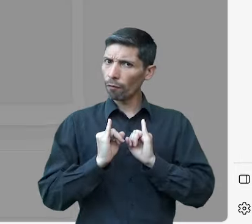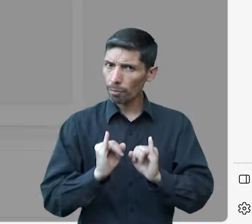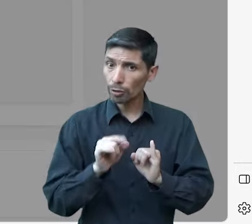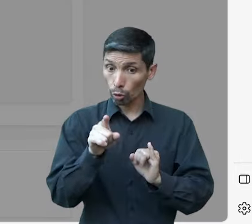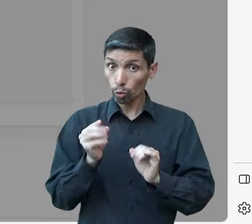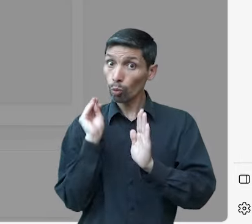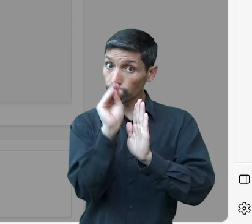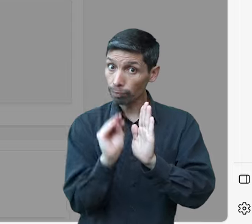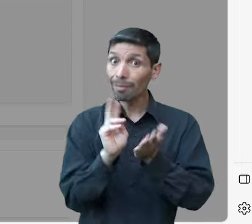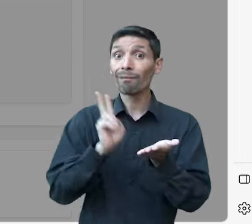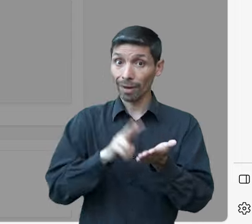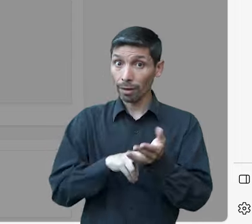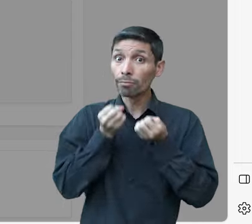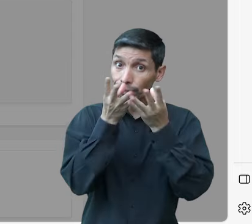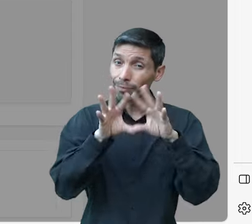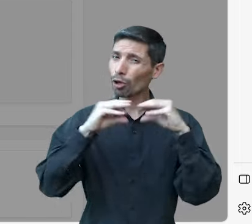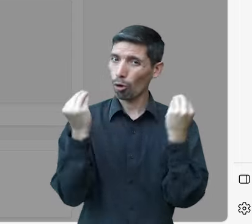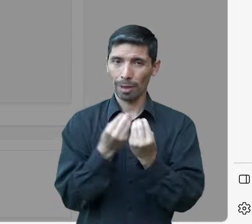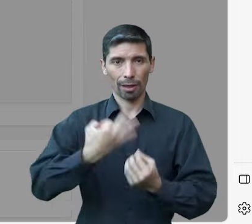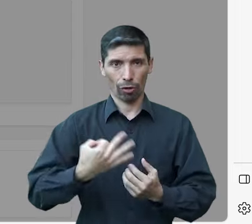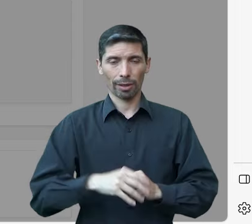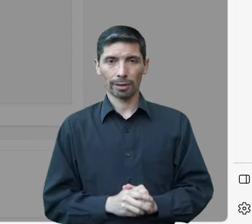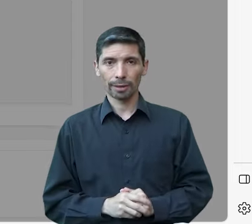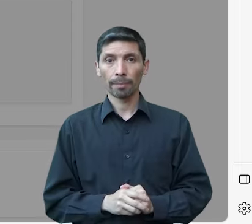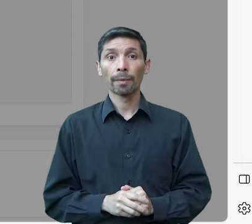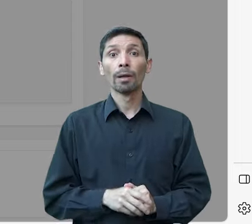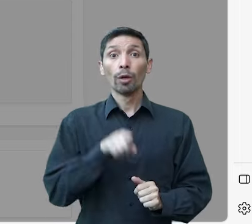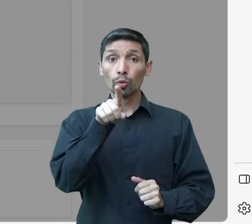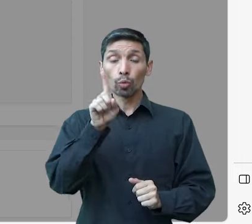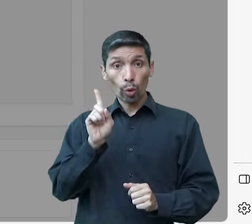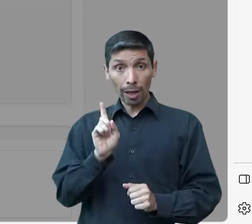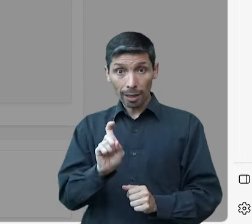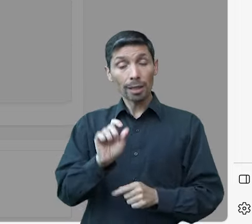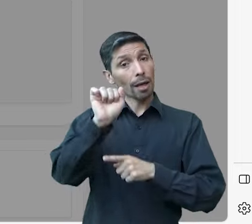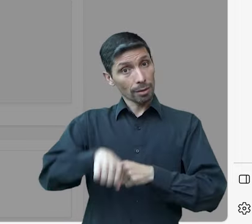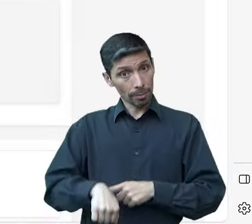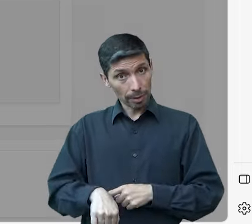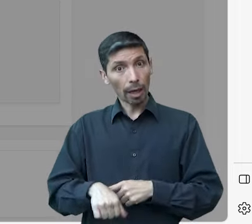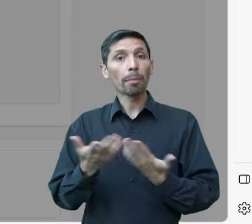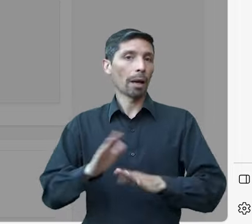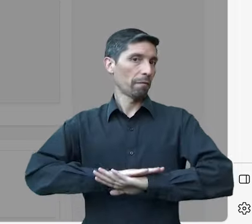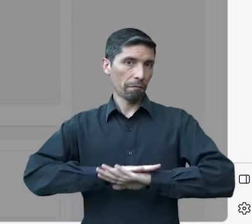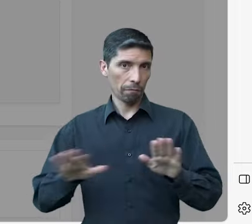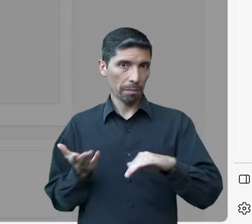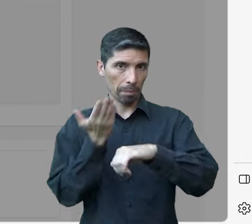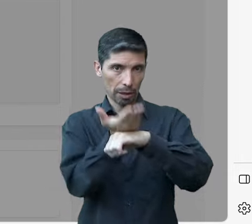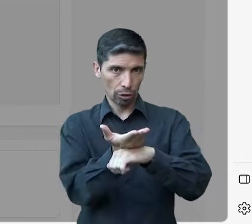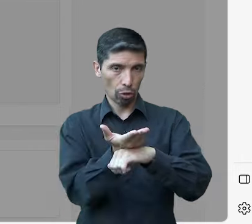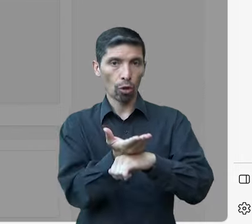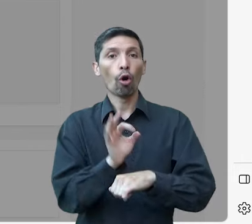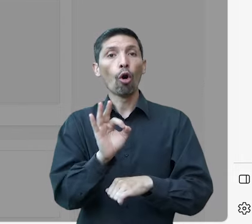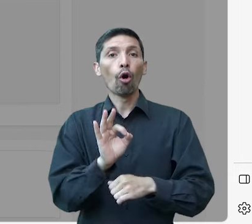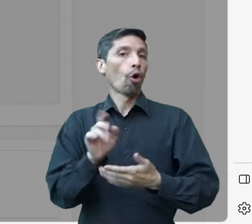la información que proporcionaste es fidedigna, íntegra y correcta. Deberás seleccionar la opción Aceptar para terminar